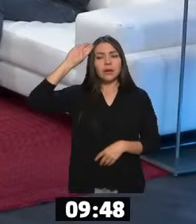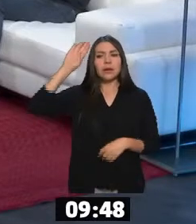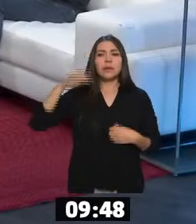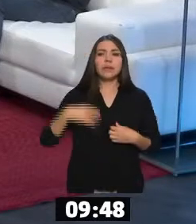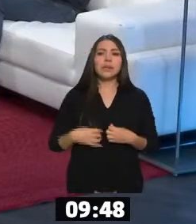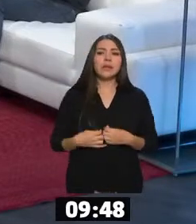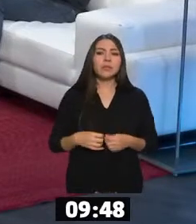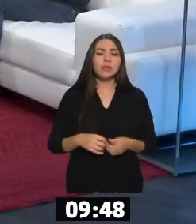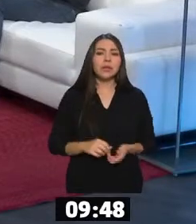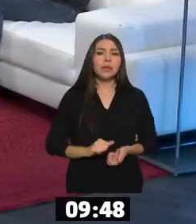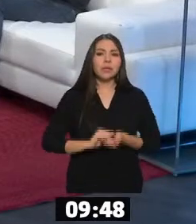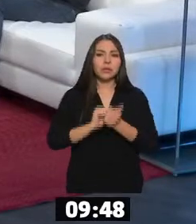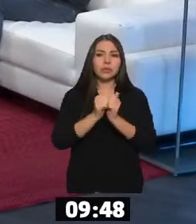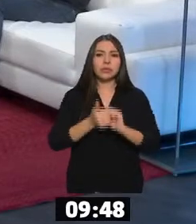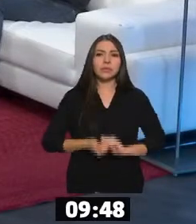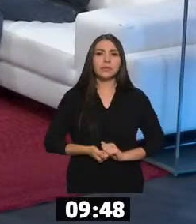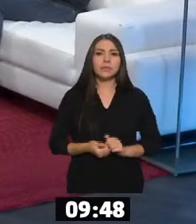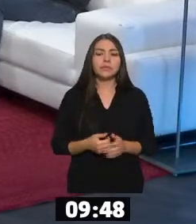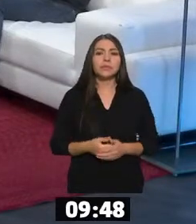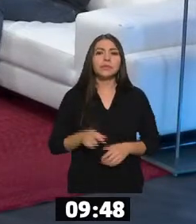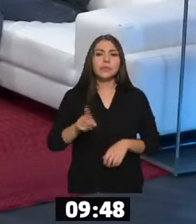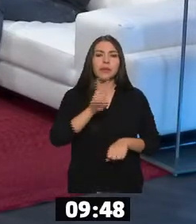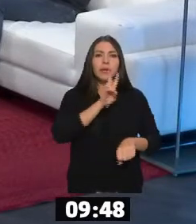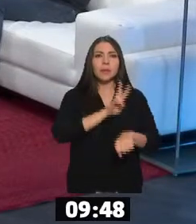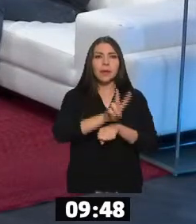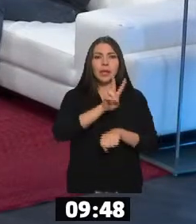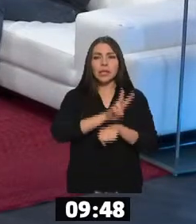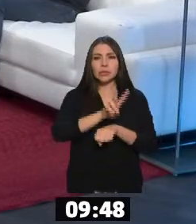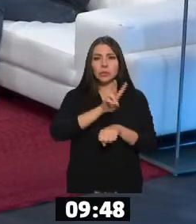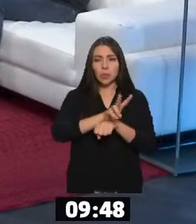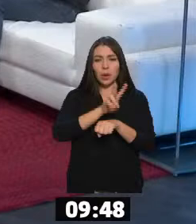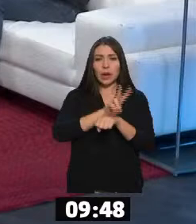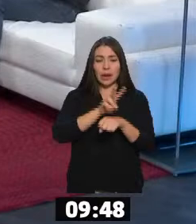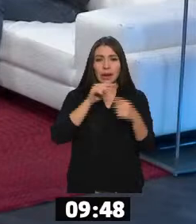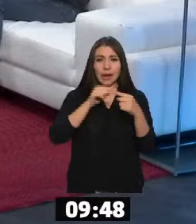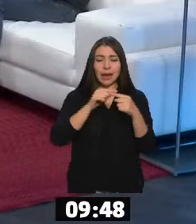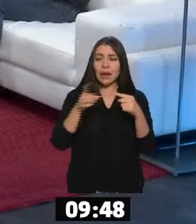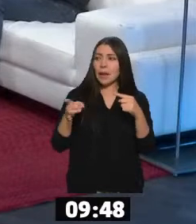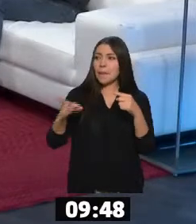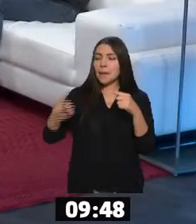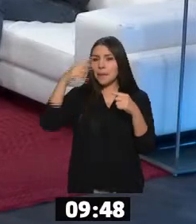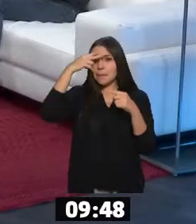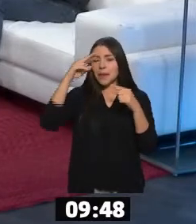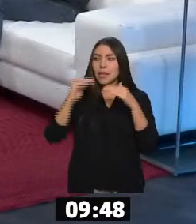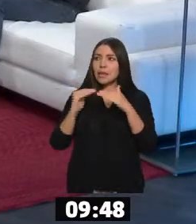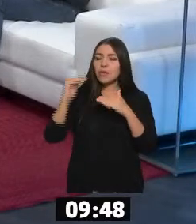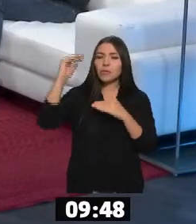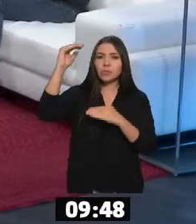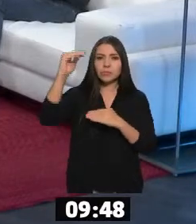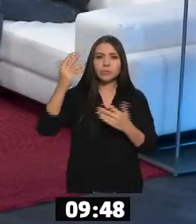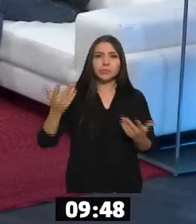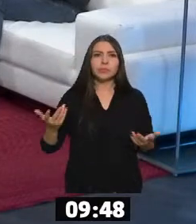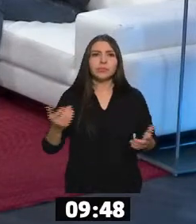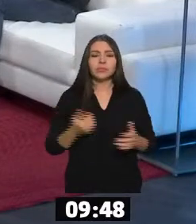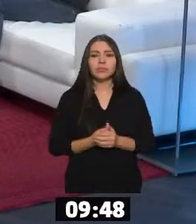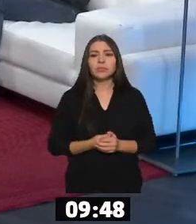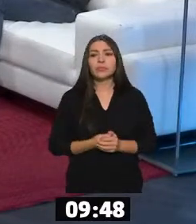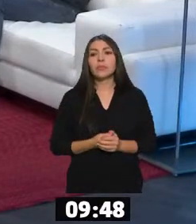Señor, Venezuela estuvo arriba de México. Para todos aquellos. En la fila de países que pertenecen